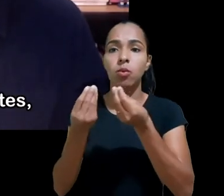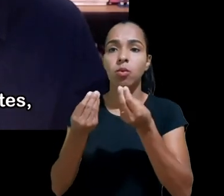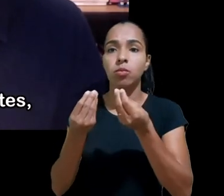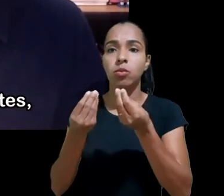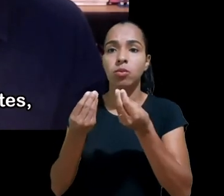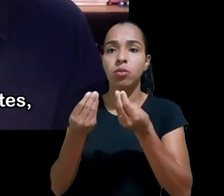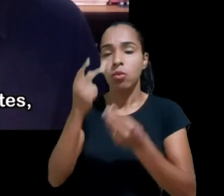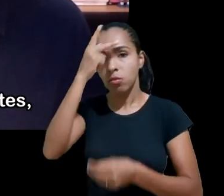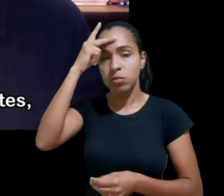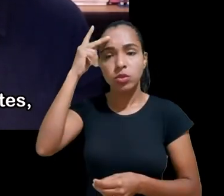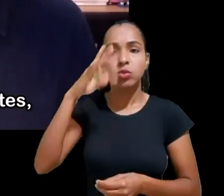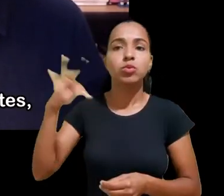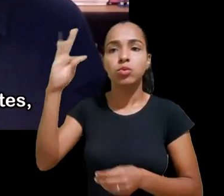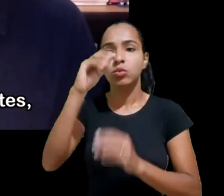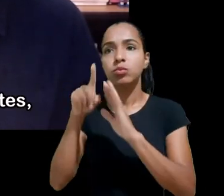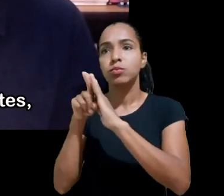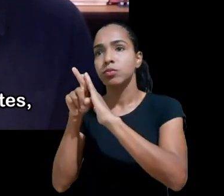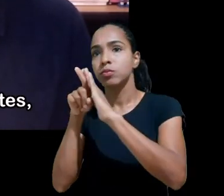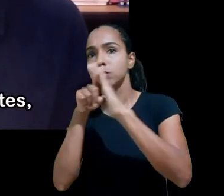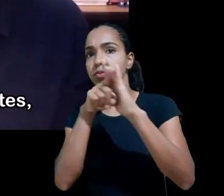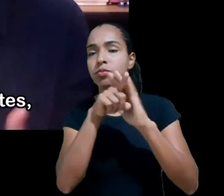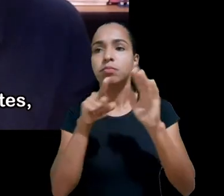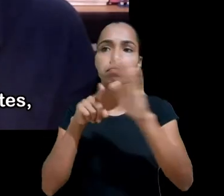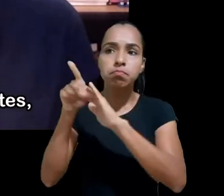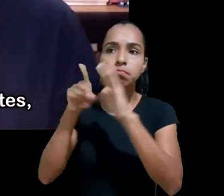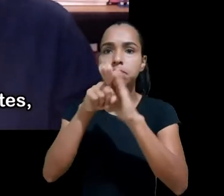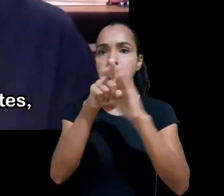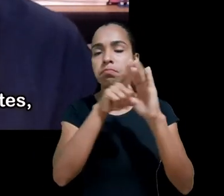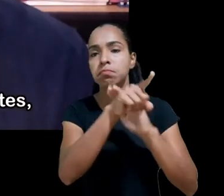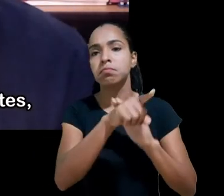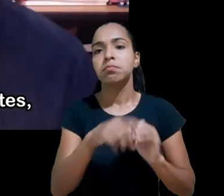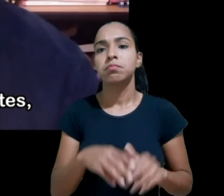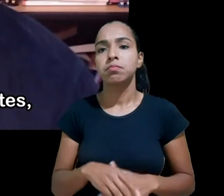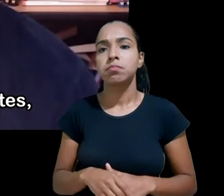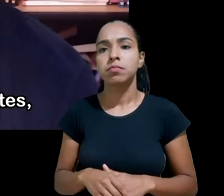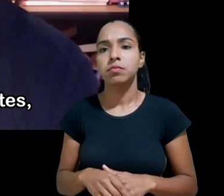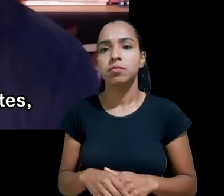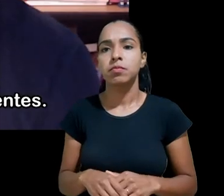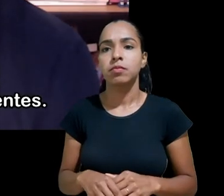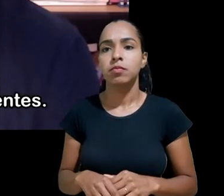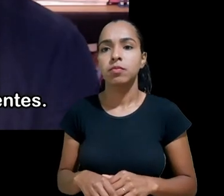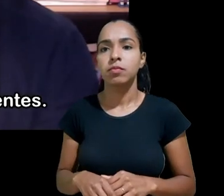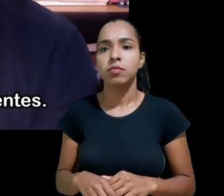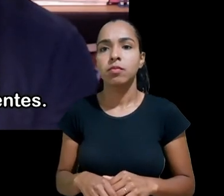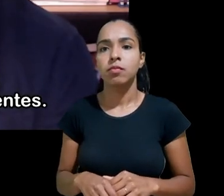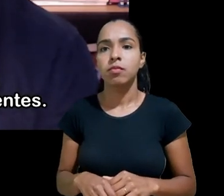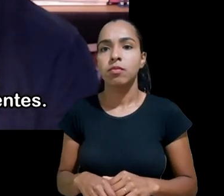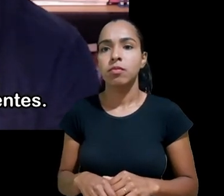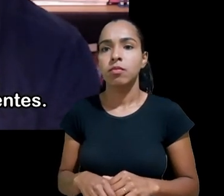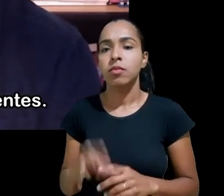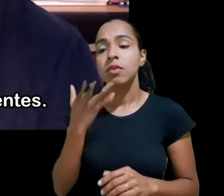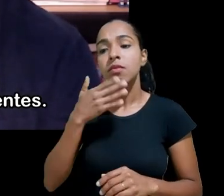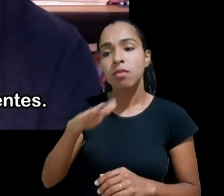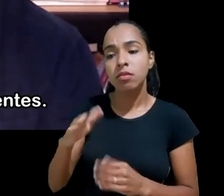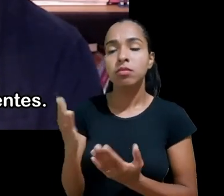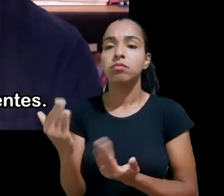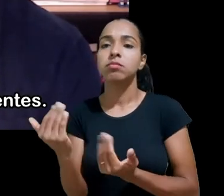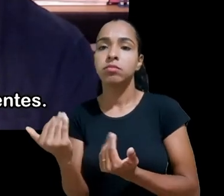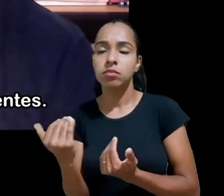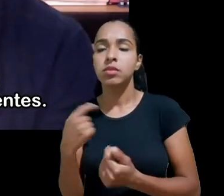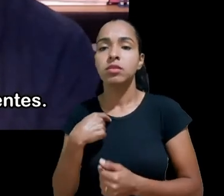rescata estos elementos relacionados con niños niñas y niños niñas adolescentes que me parecen muy